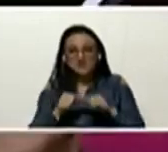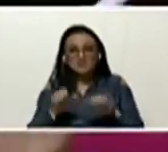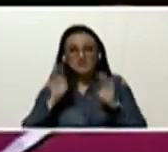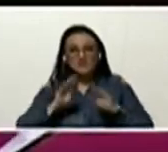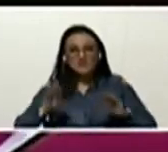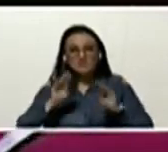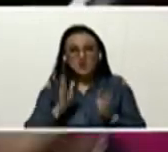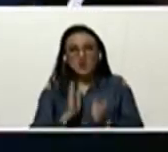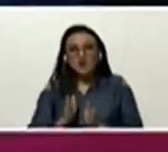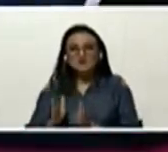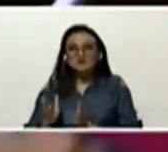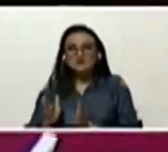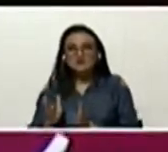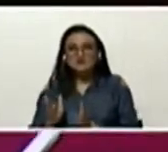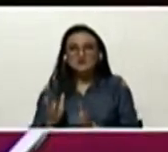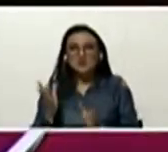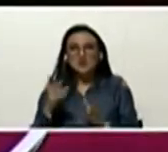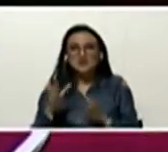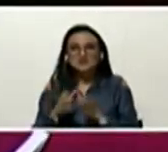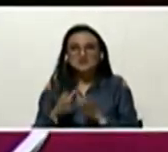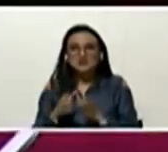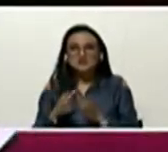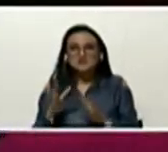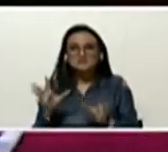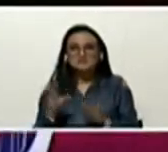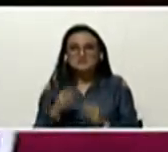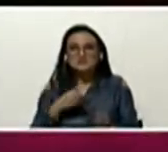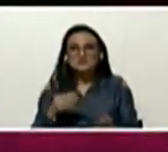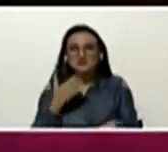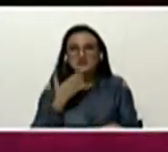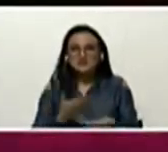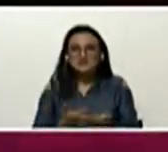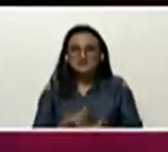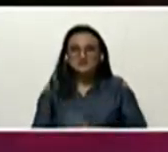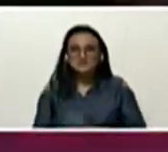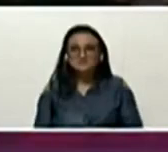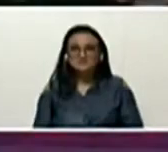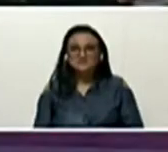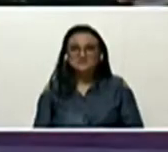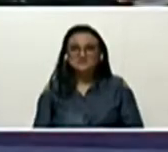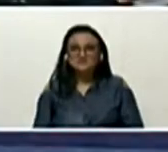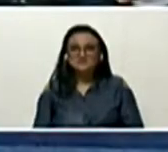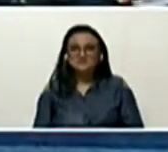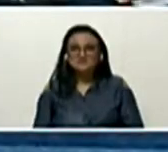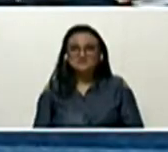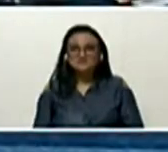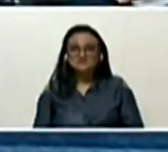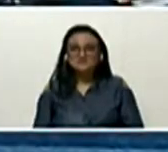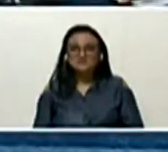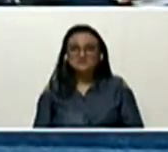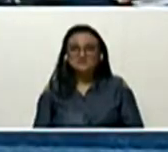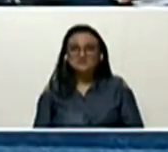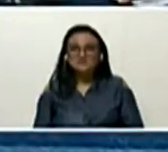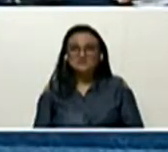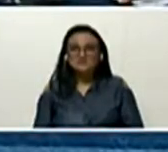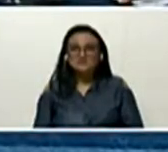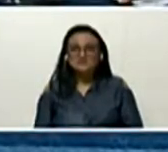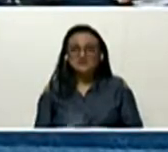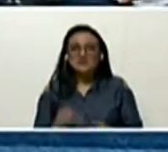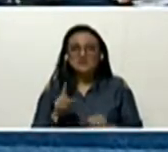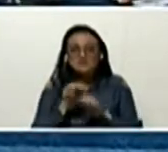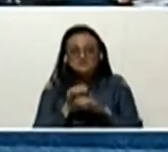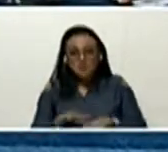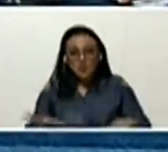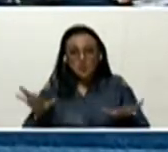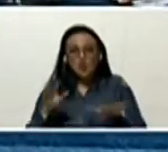formando y organizándonos. Organizar el vendaval, presidente. Organizar el vendaval, pero el vendaval debe llevar a toda la juventud,